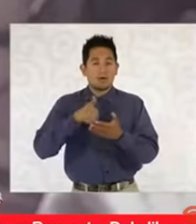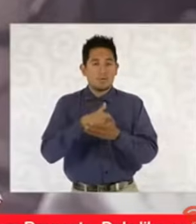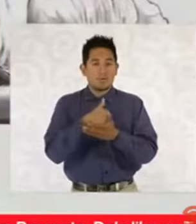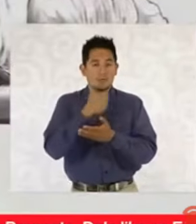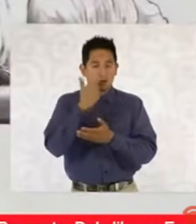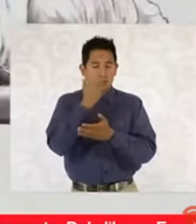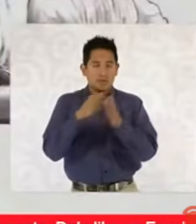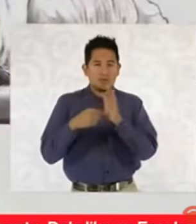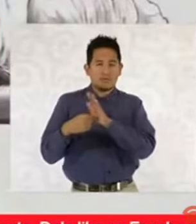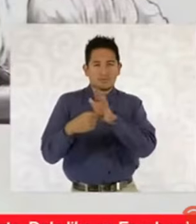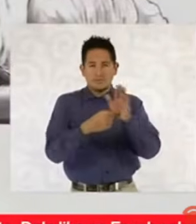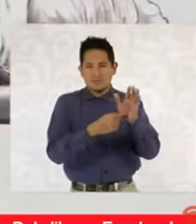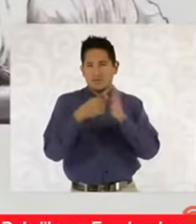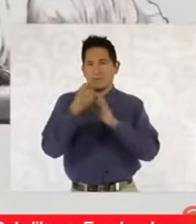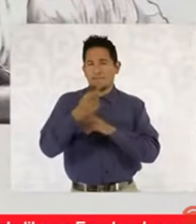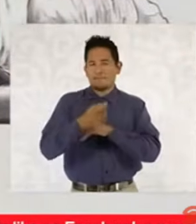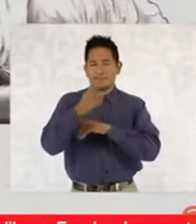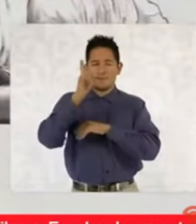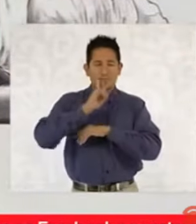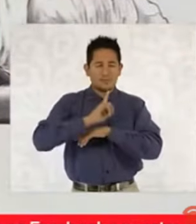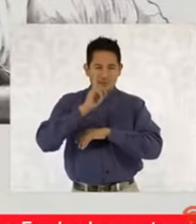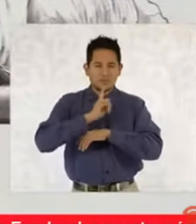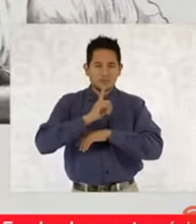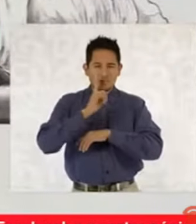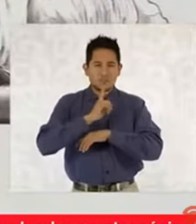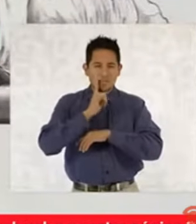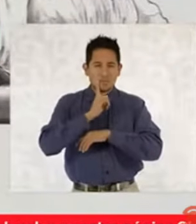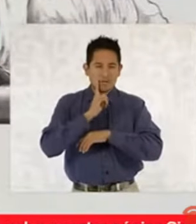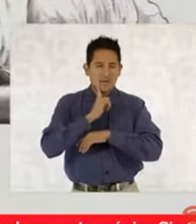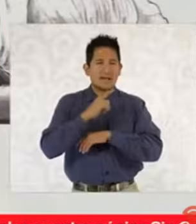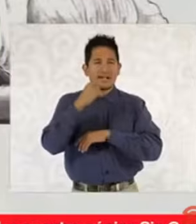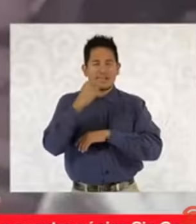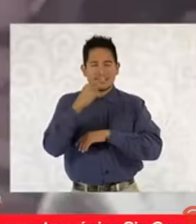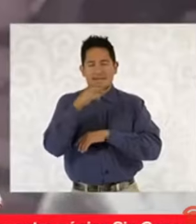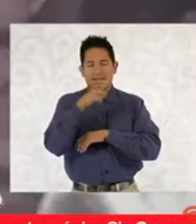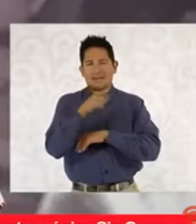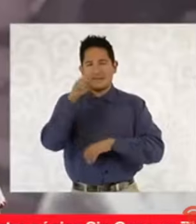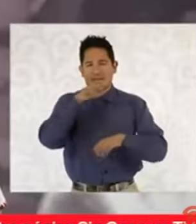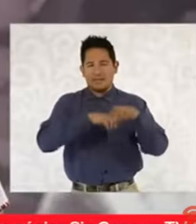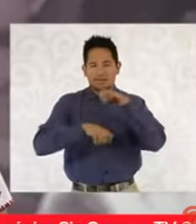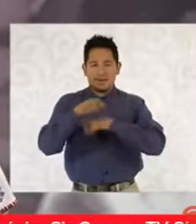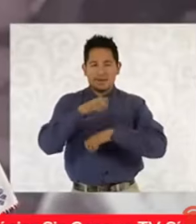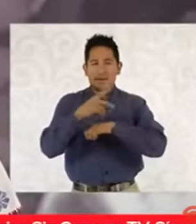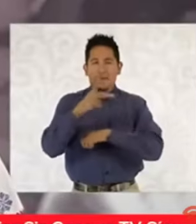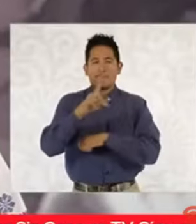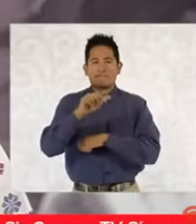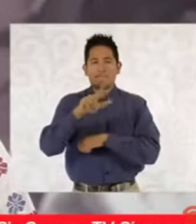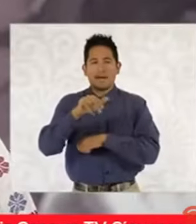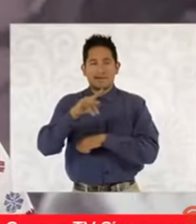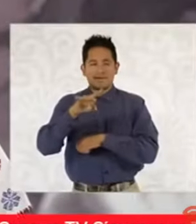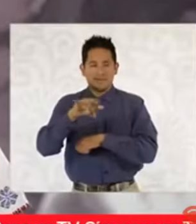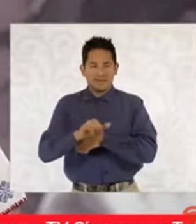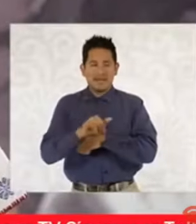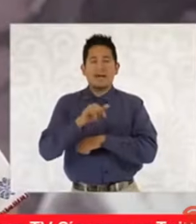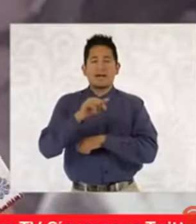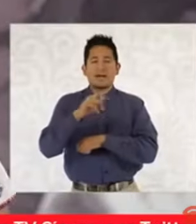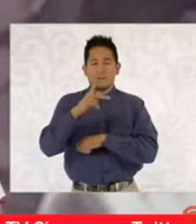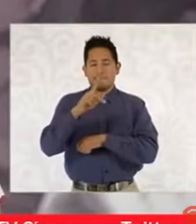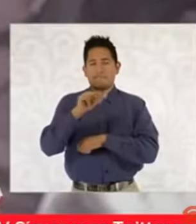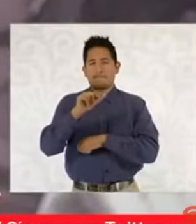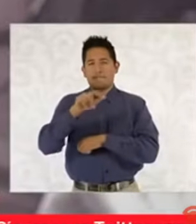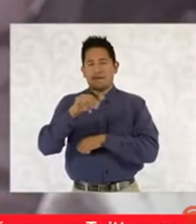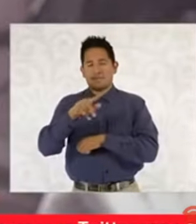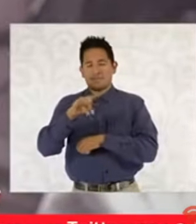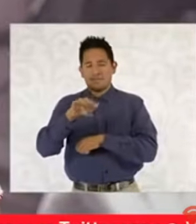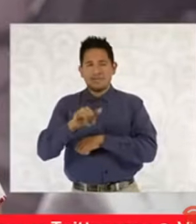de nuestro país, y estamos hablando de Palmita, como le decía su amiga Gabriela Mistral. Palmita, Palma